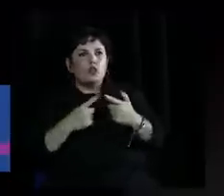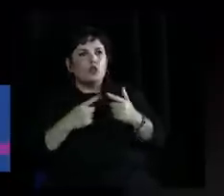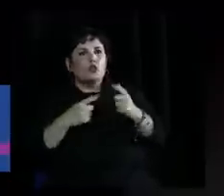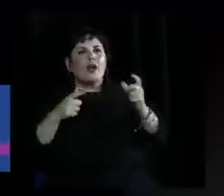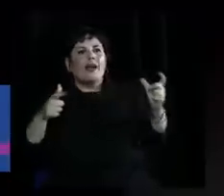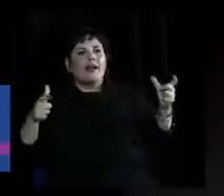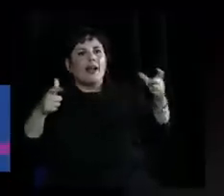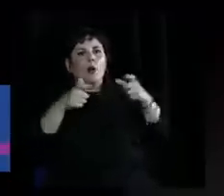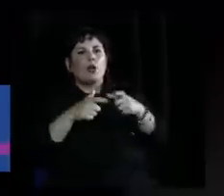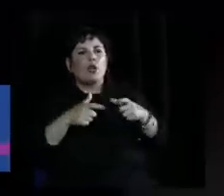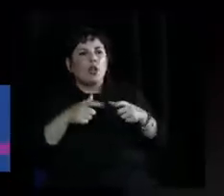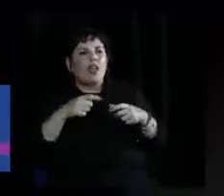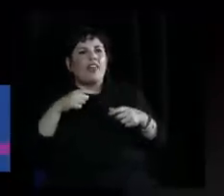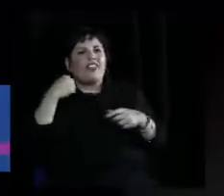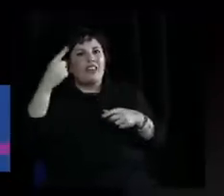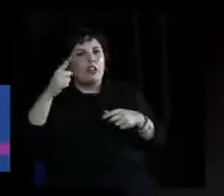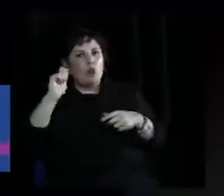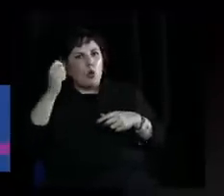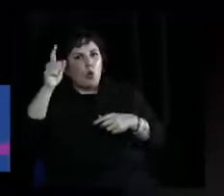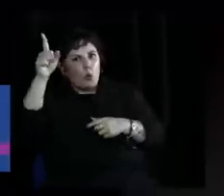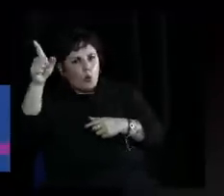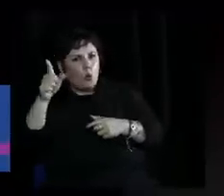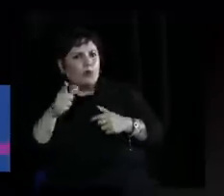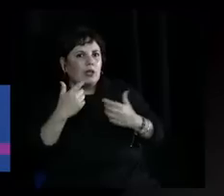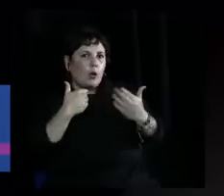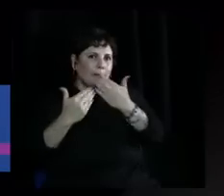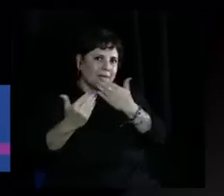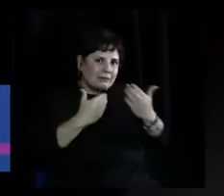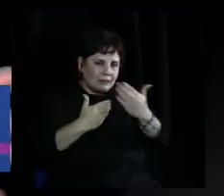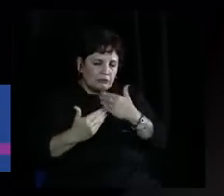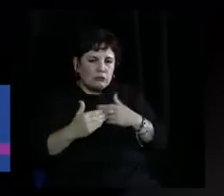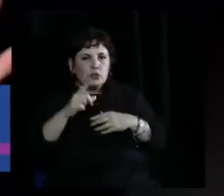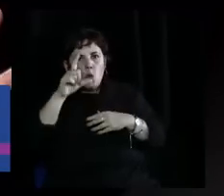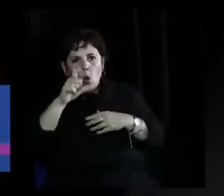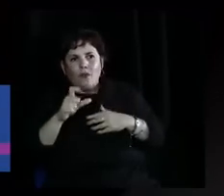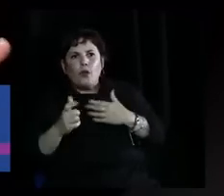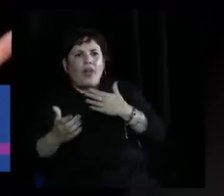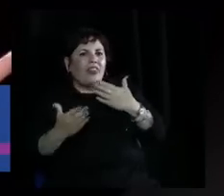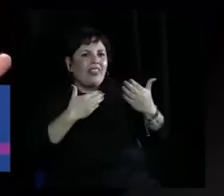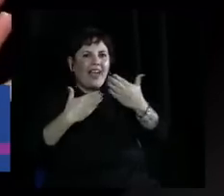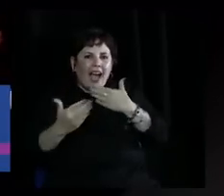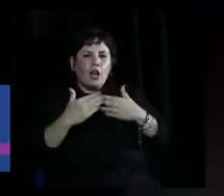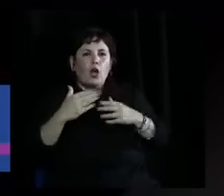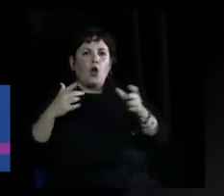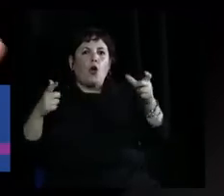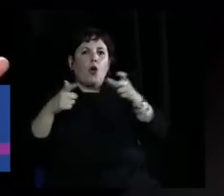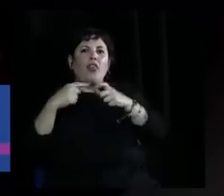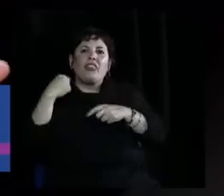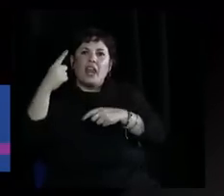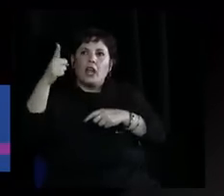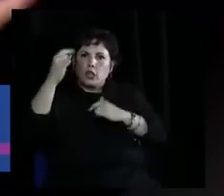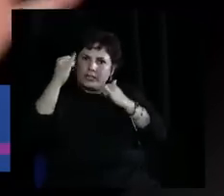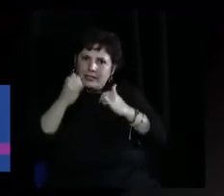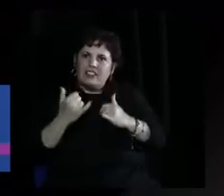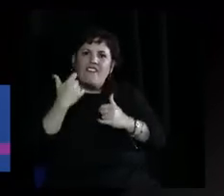a nivel del directorio de UTE, tendremos conversaciones, obviamente, el diálogo con el directorio está, que nos pongamos de acuerdo es otra cosa,